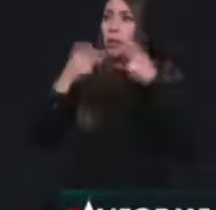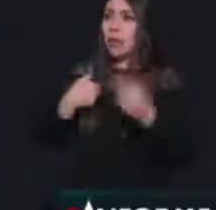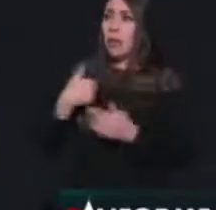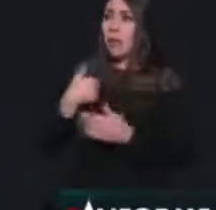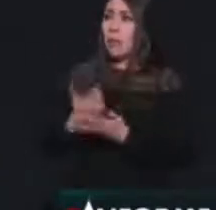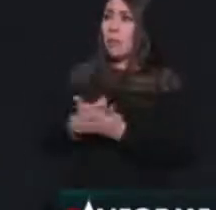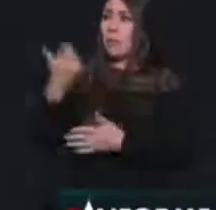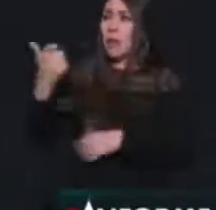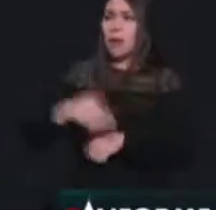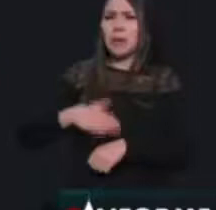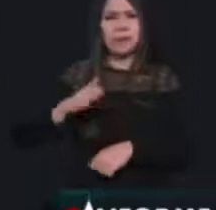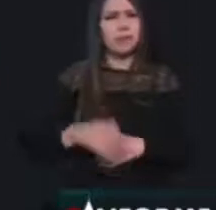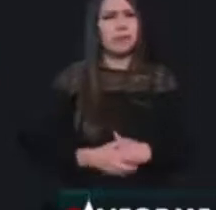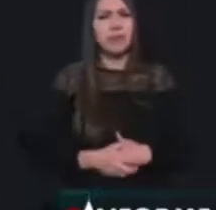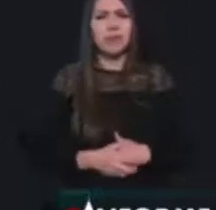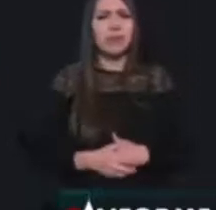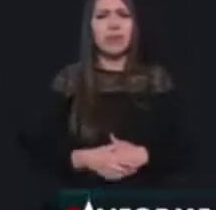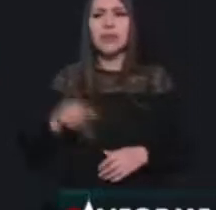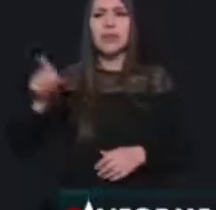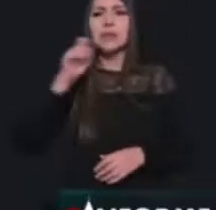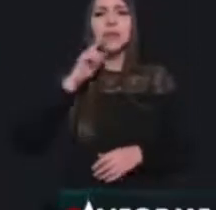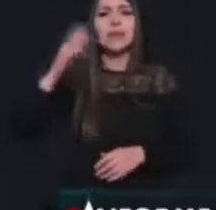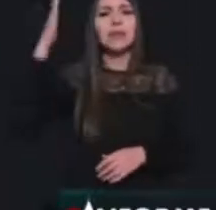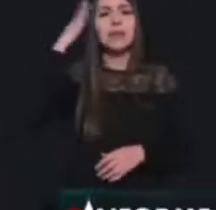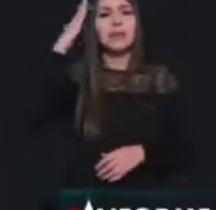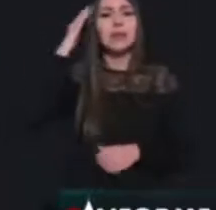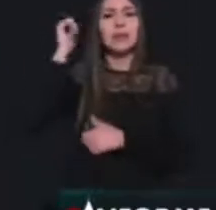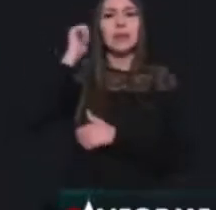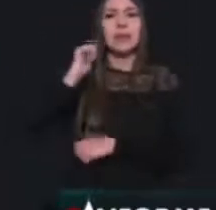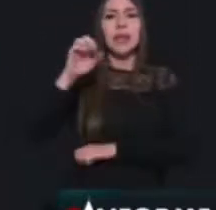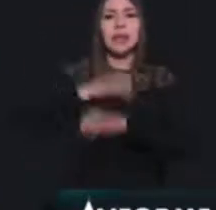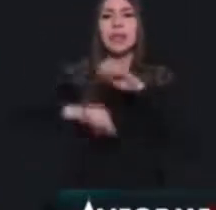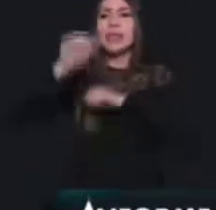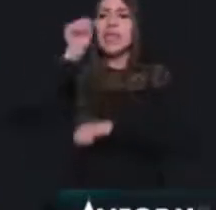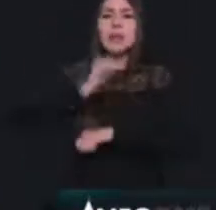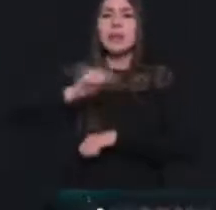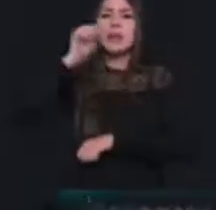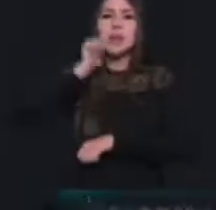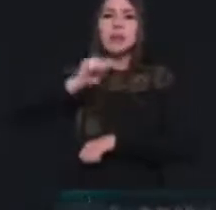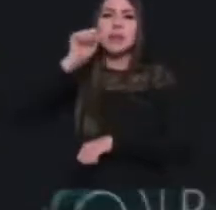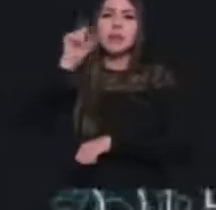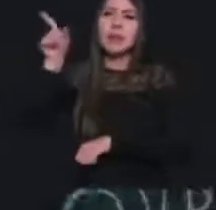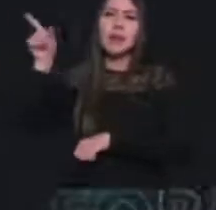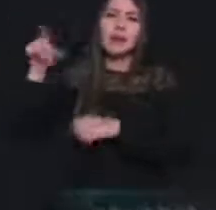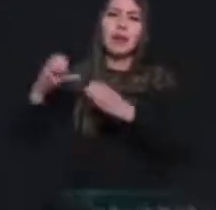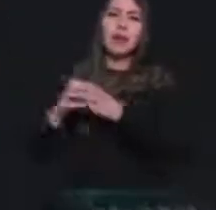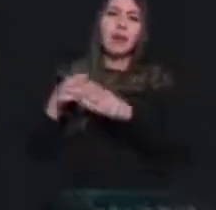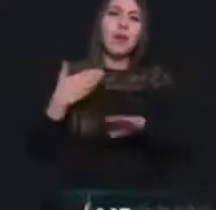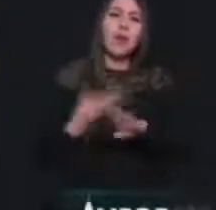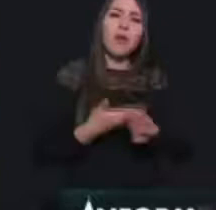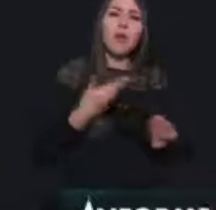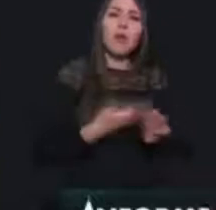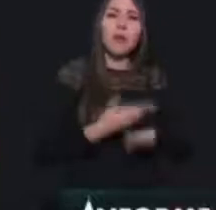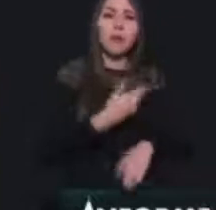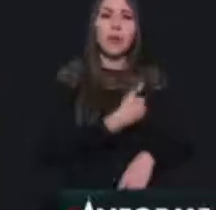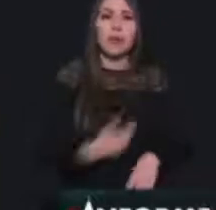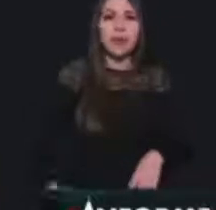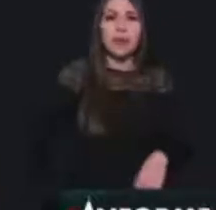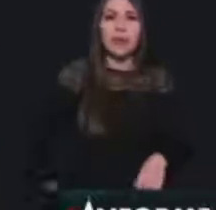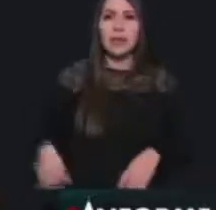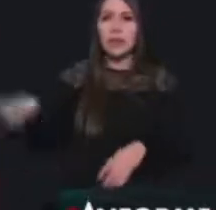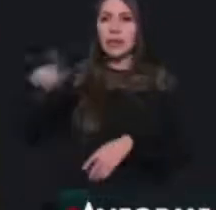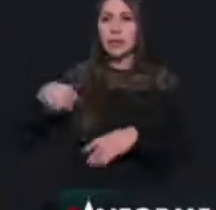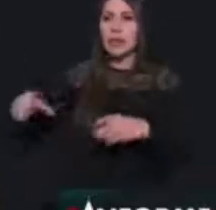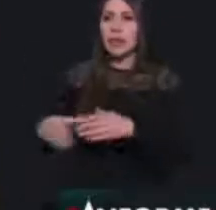estos grandes empresarios que siempre ha estado en contra del presidente, que incluso este grupo de empresarios ha ofrecido dinero para aquellos